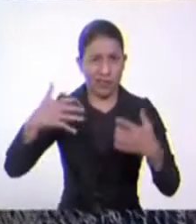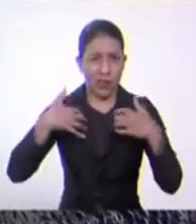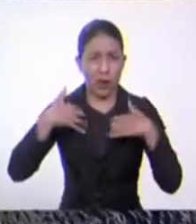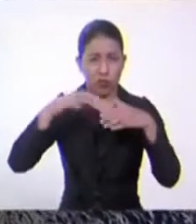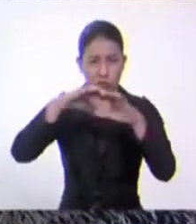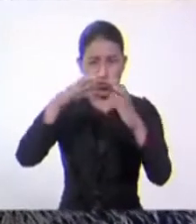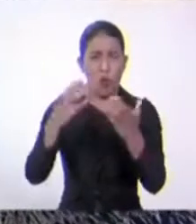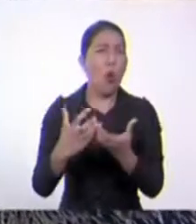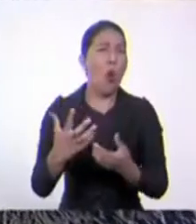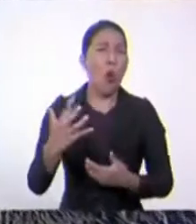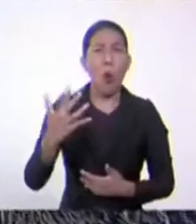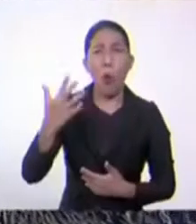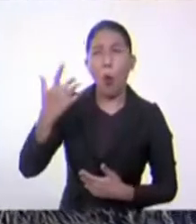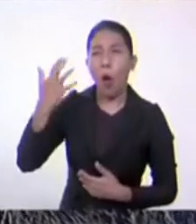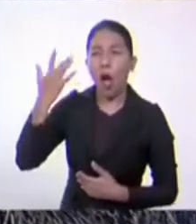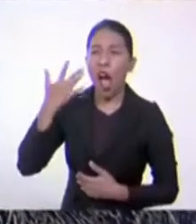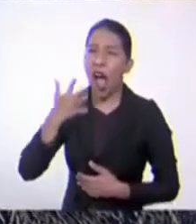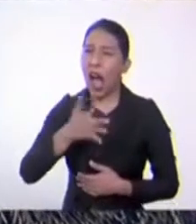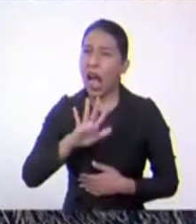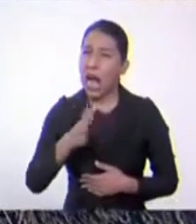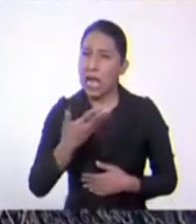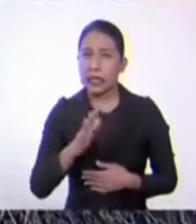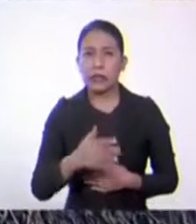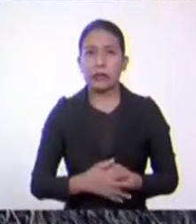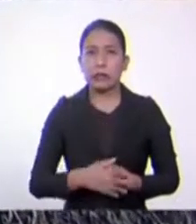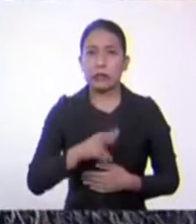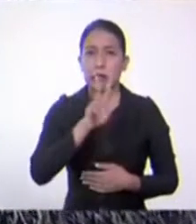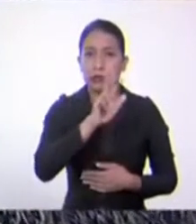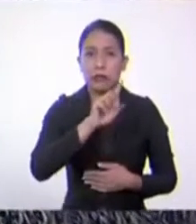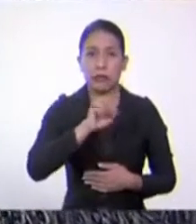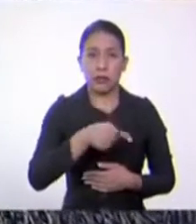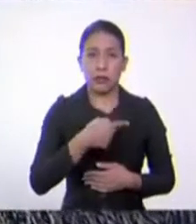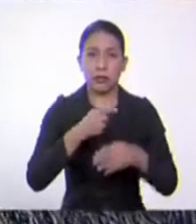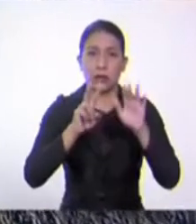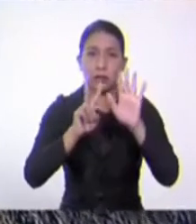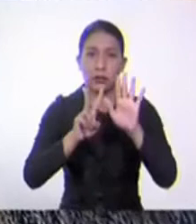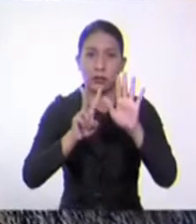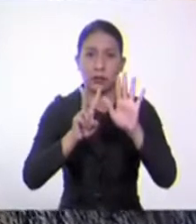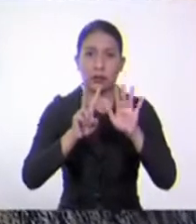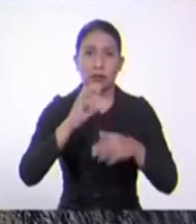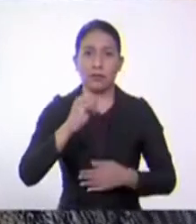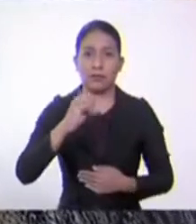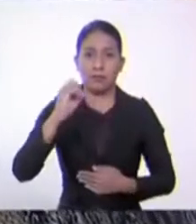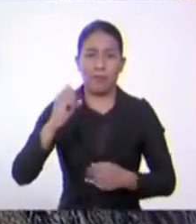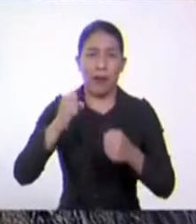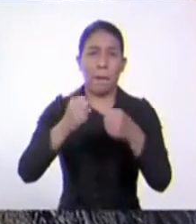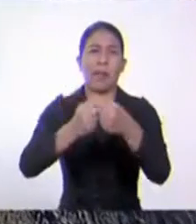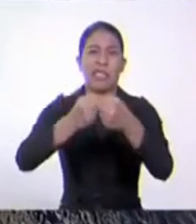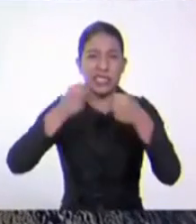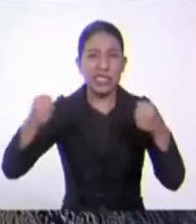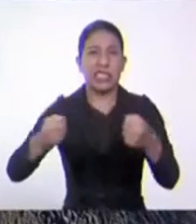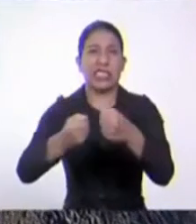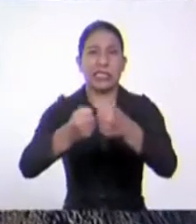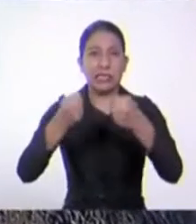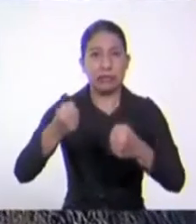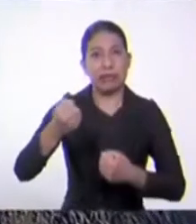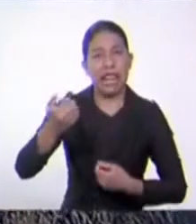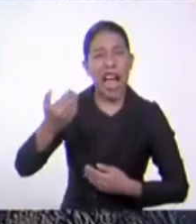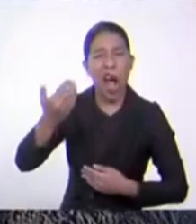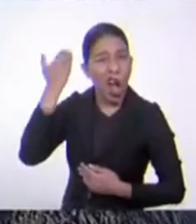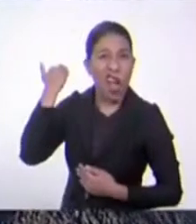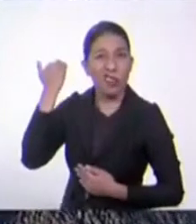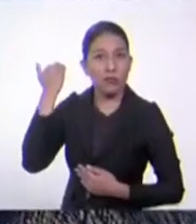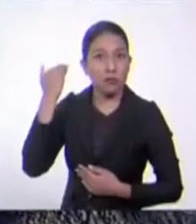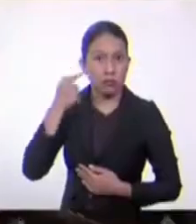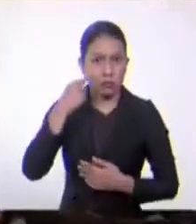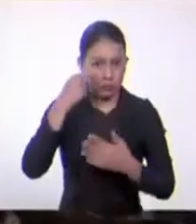Tierra, aproximadamente unos 3.700 millones de años, de acuerdo a la evidencia del